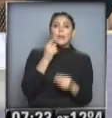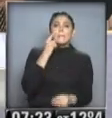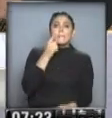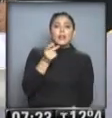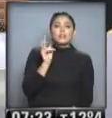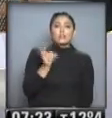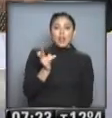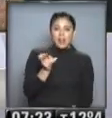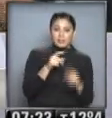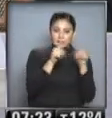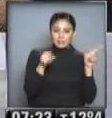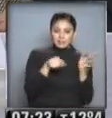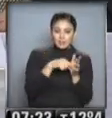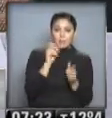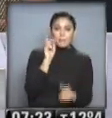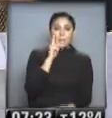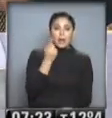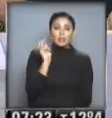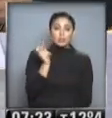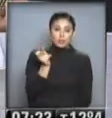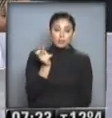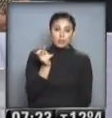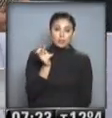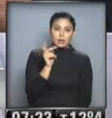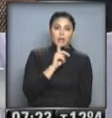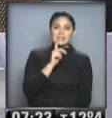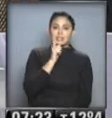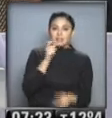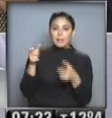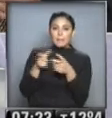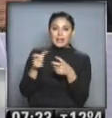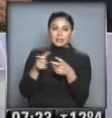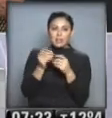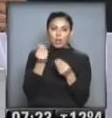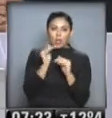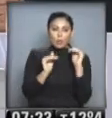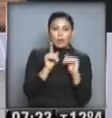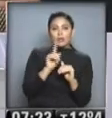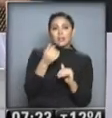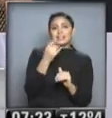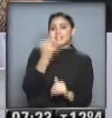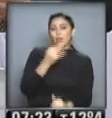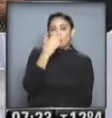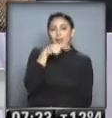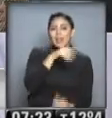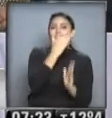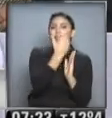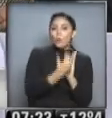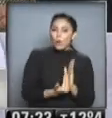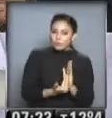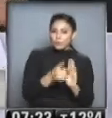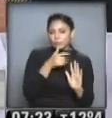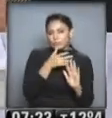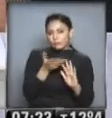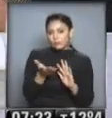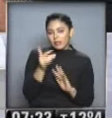$1,000 en SEDIN seguramente no van a valer lo mismo que $1,000 en billete. Va a haber algún tipo de descuento que probablemente puede estar cerca